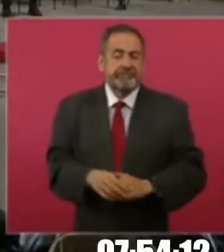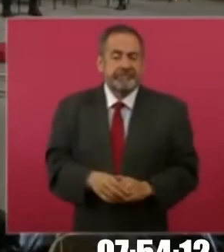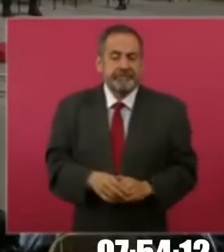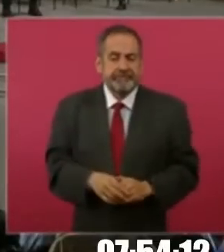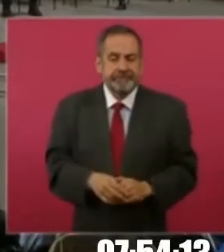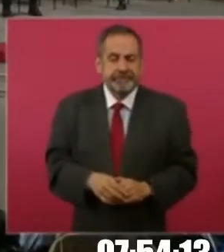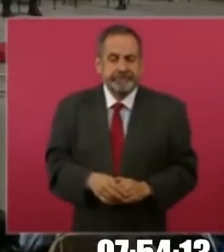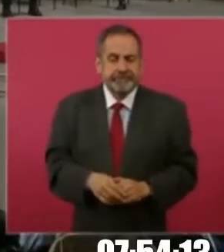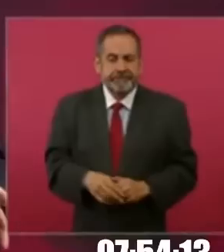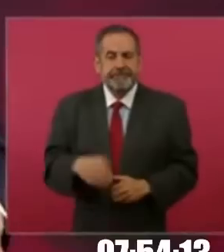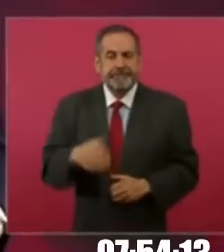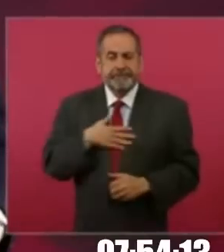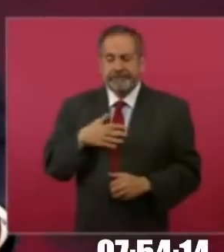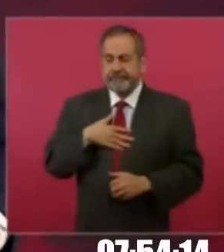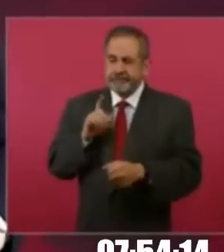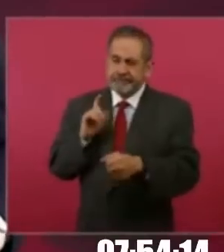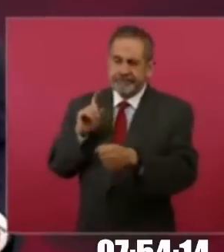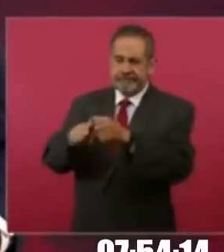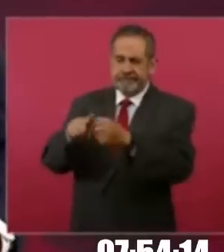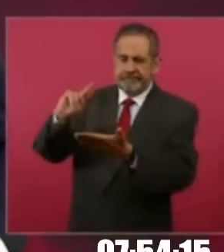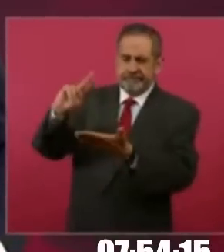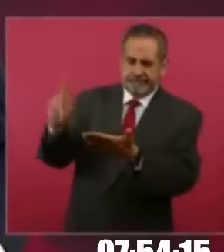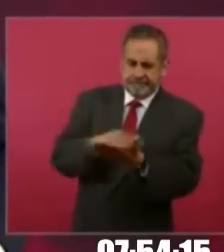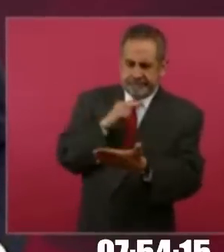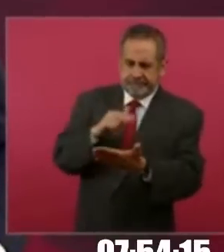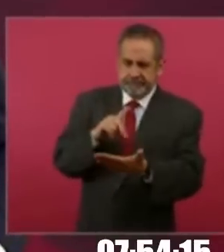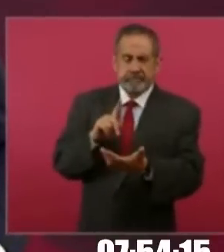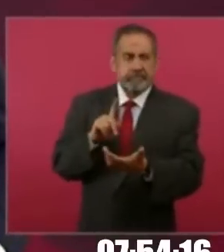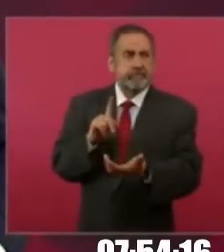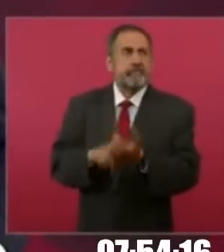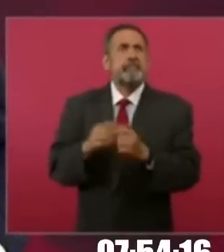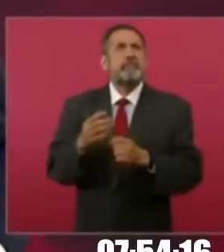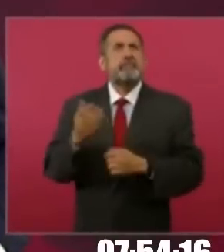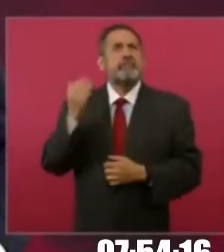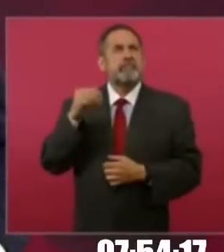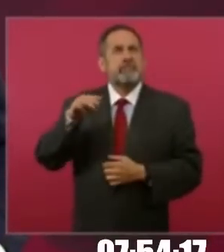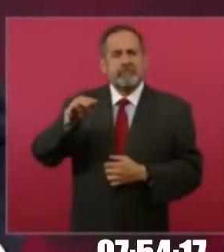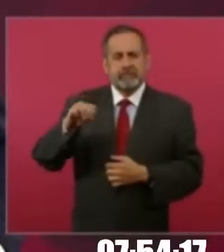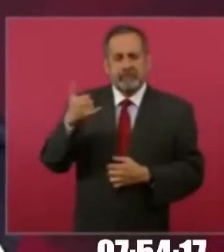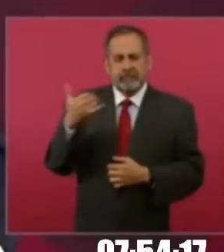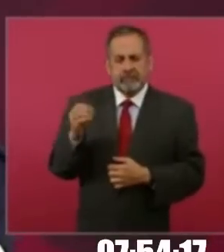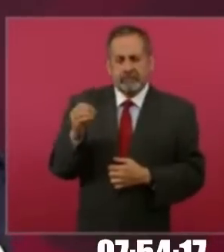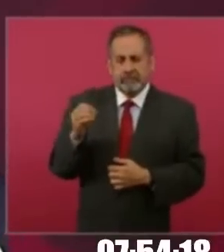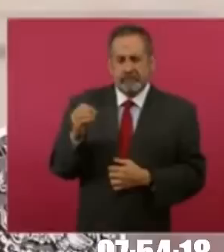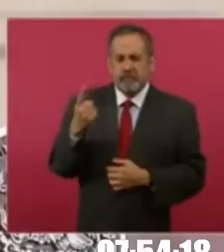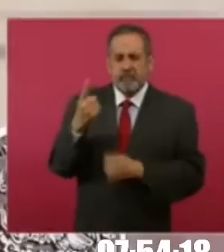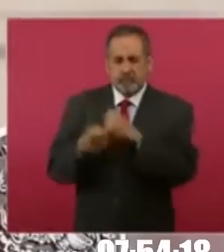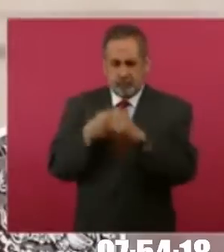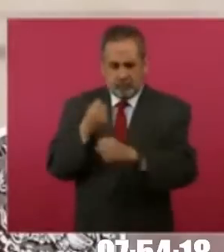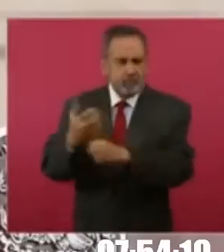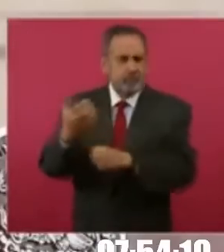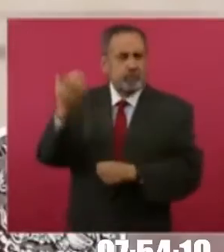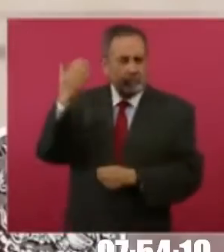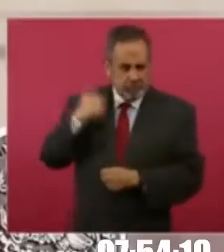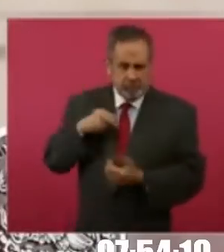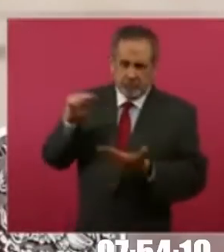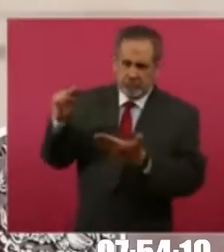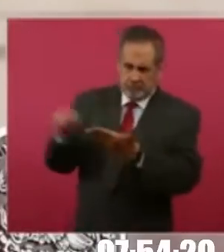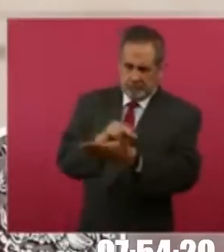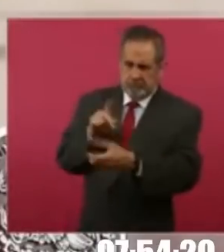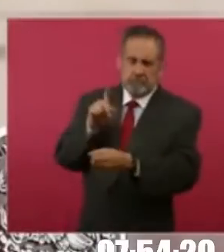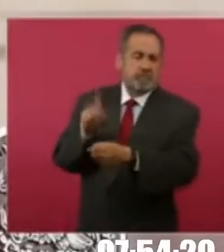nosotros firmamos el convenio marco en mayo del año pasado